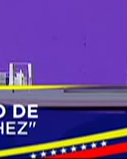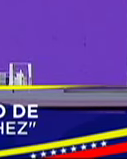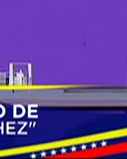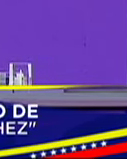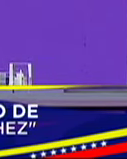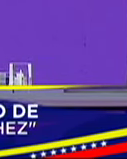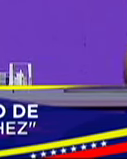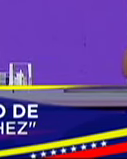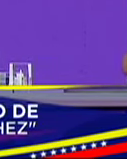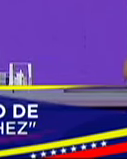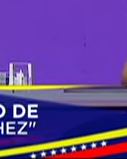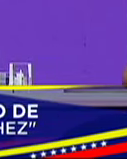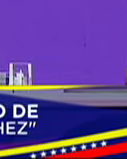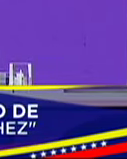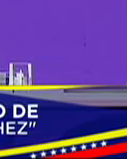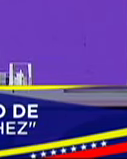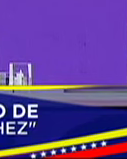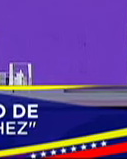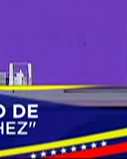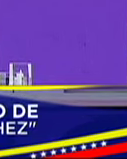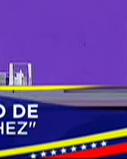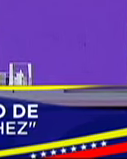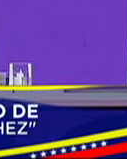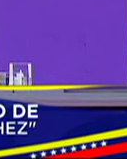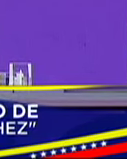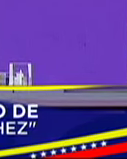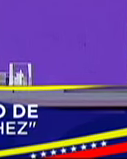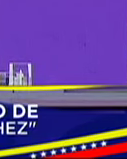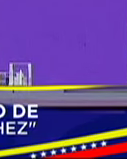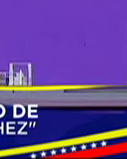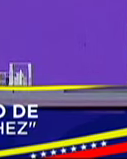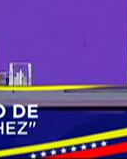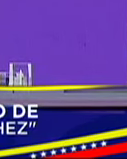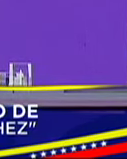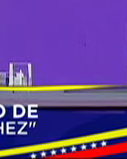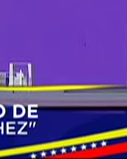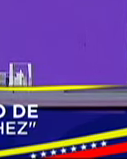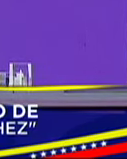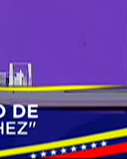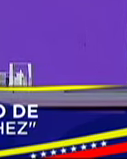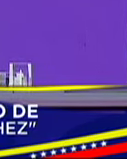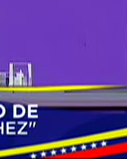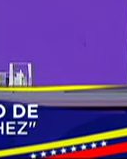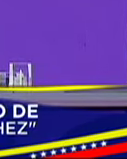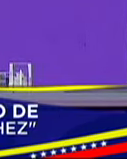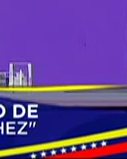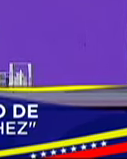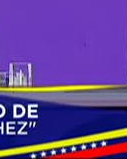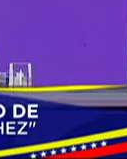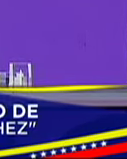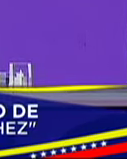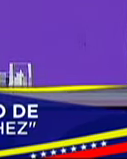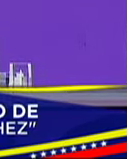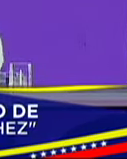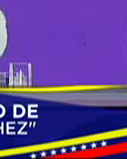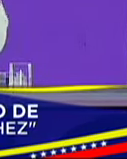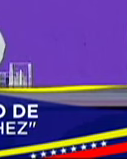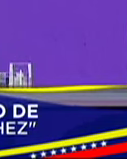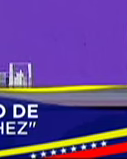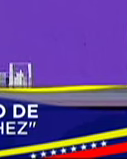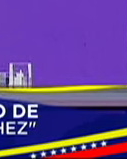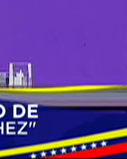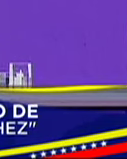mujeres. Los comités de base de las mujeres obreras, trabajadoras, por empresa, por instituto,